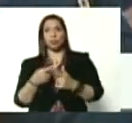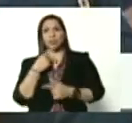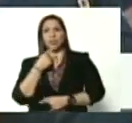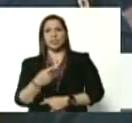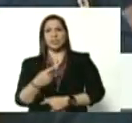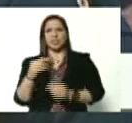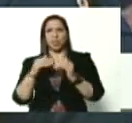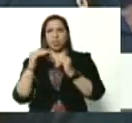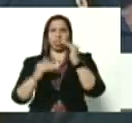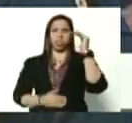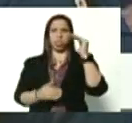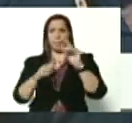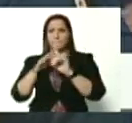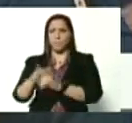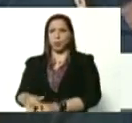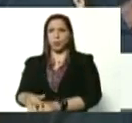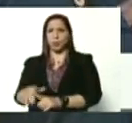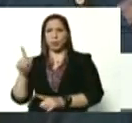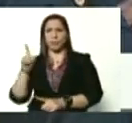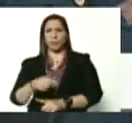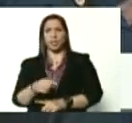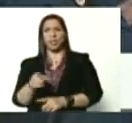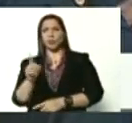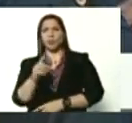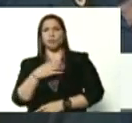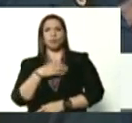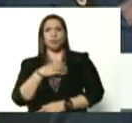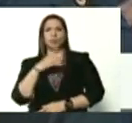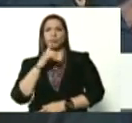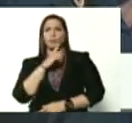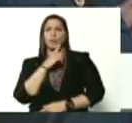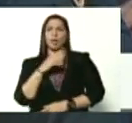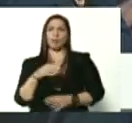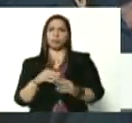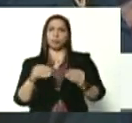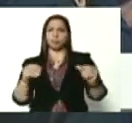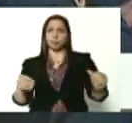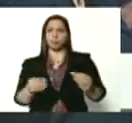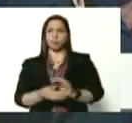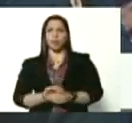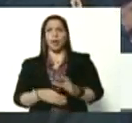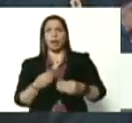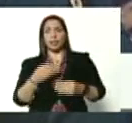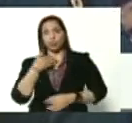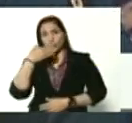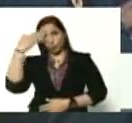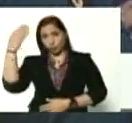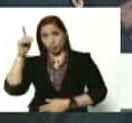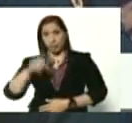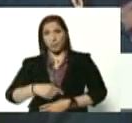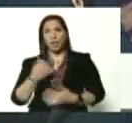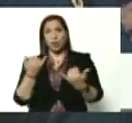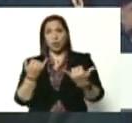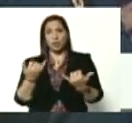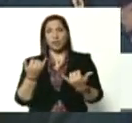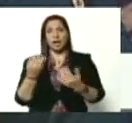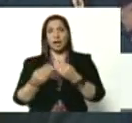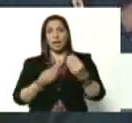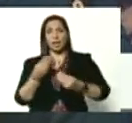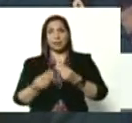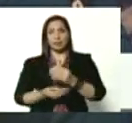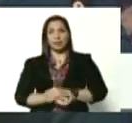desestabilizarlos y a desmembrar los territorialmente como lo han hecho en los emiratos árbes como lo hacen ahora en libia